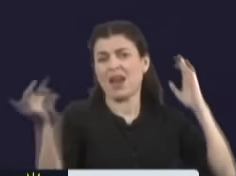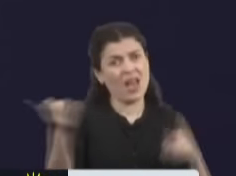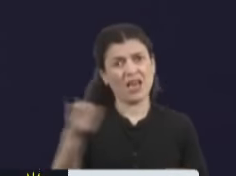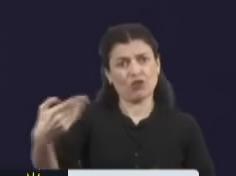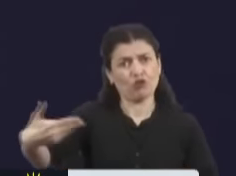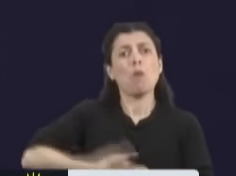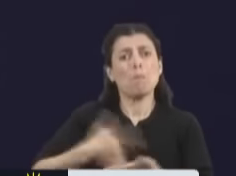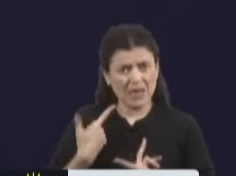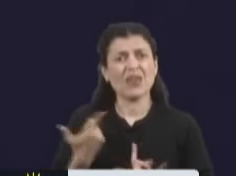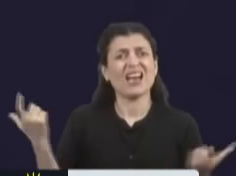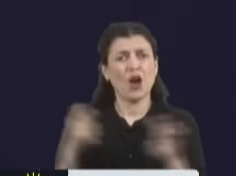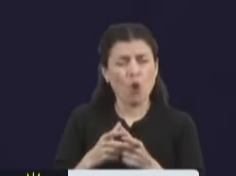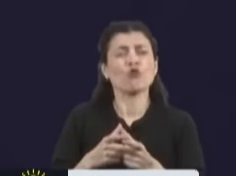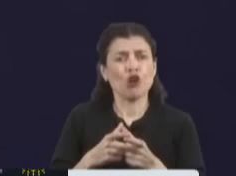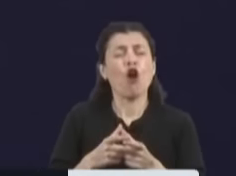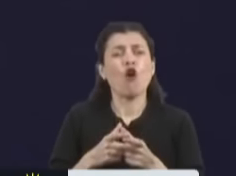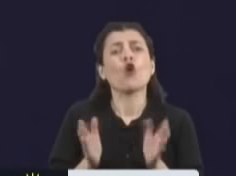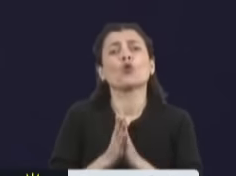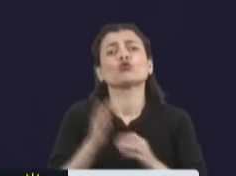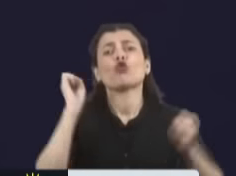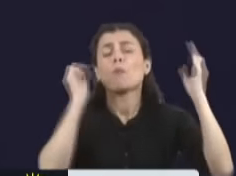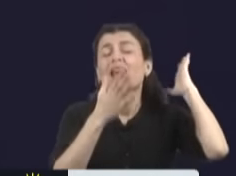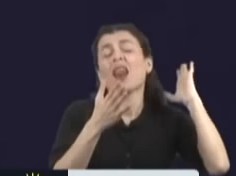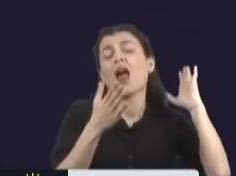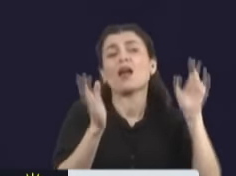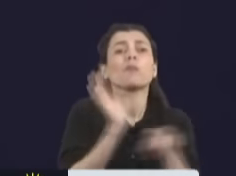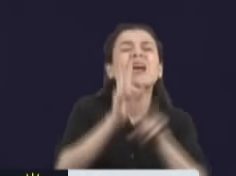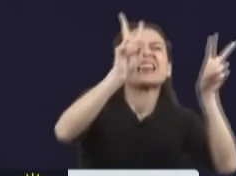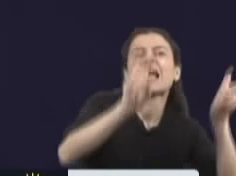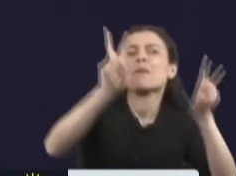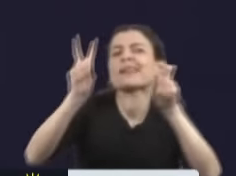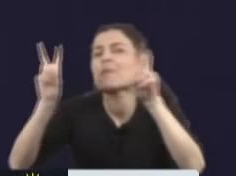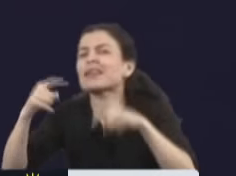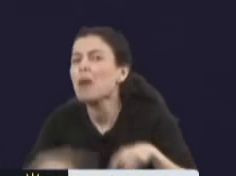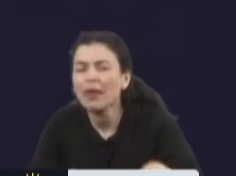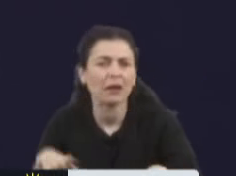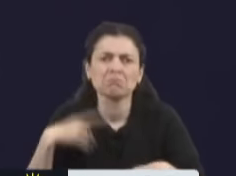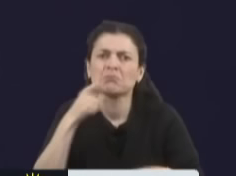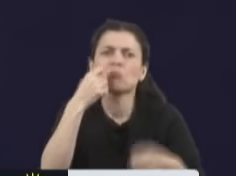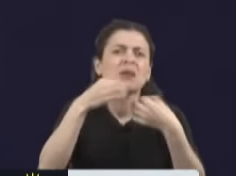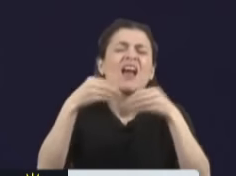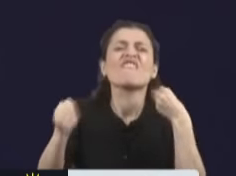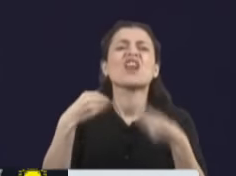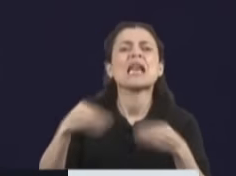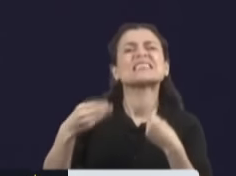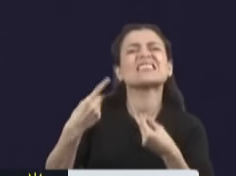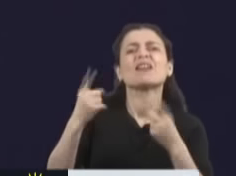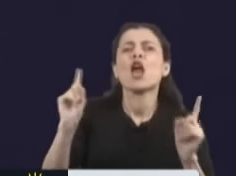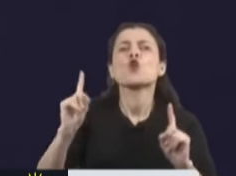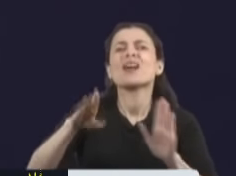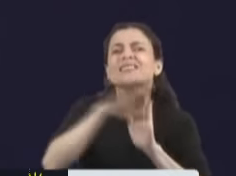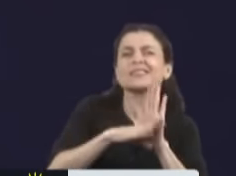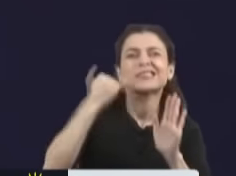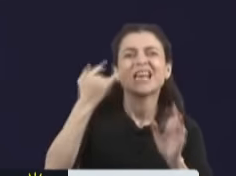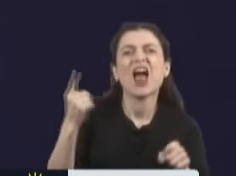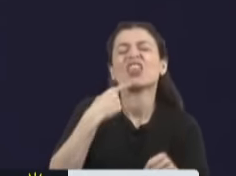esa digamos agenda abierta eh después les les contaremos en tal caso qué es lo que ocurrió en esas reuniones eh que como